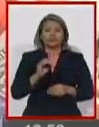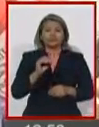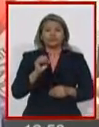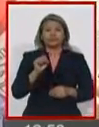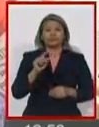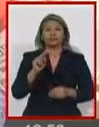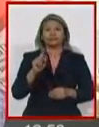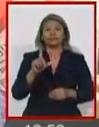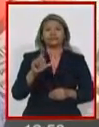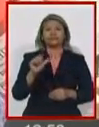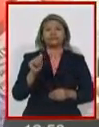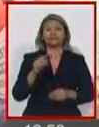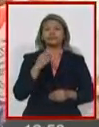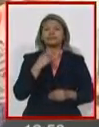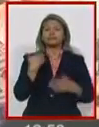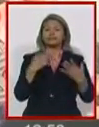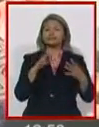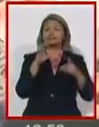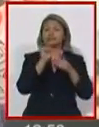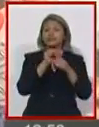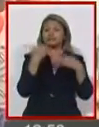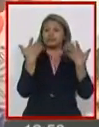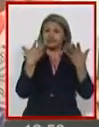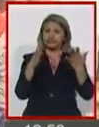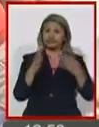consulado, ¿no? Ellos también están aprehendidos y